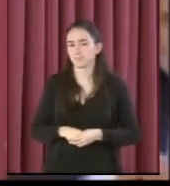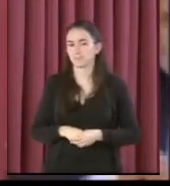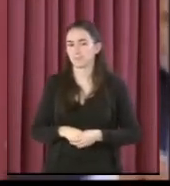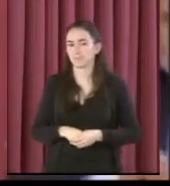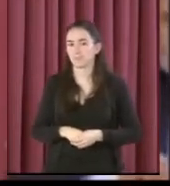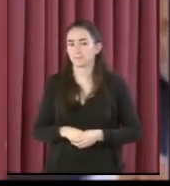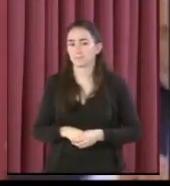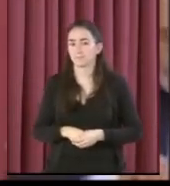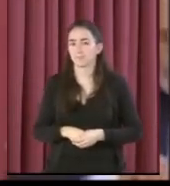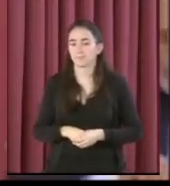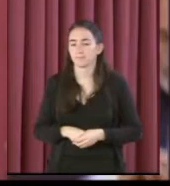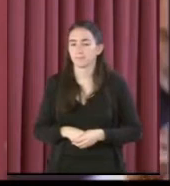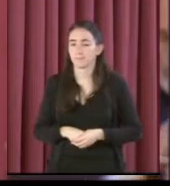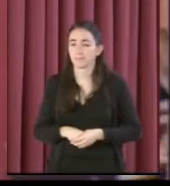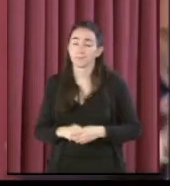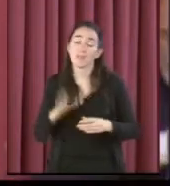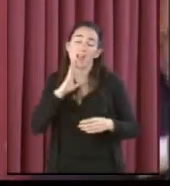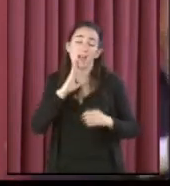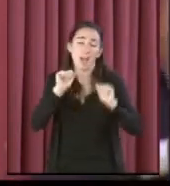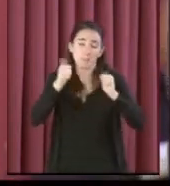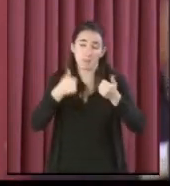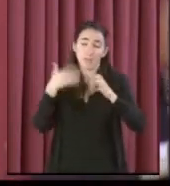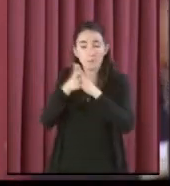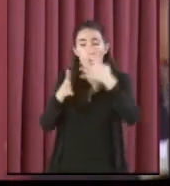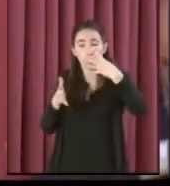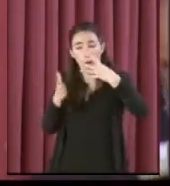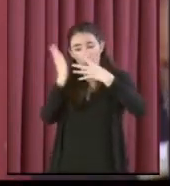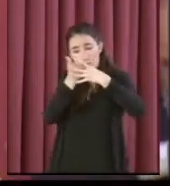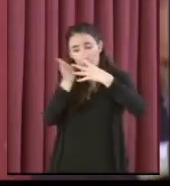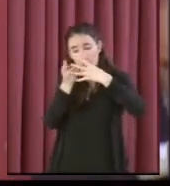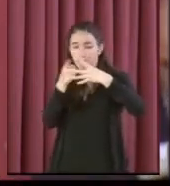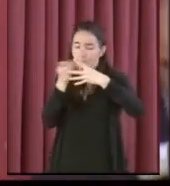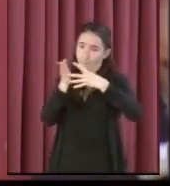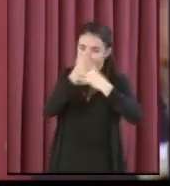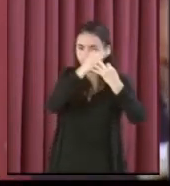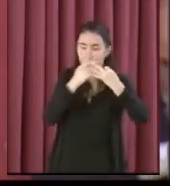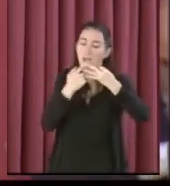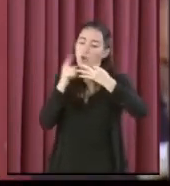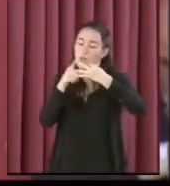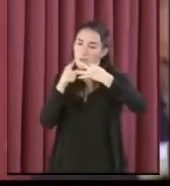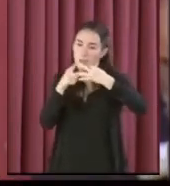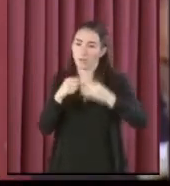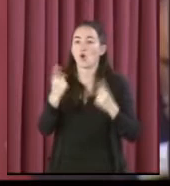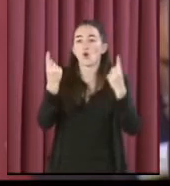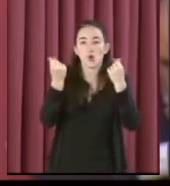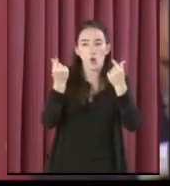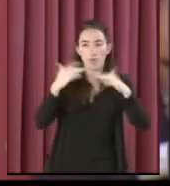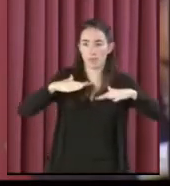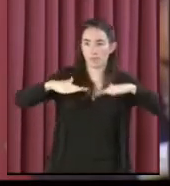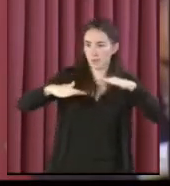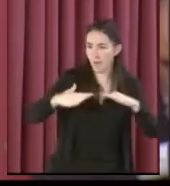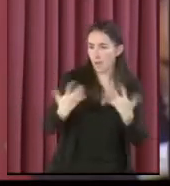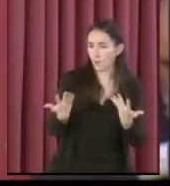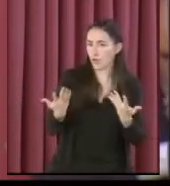El segundo de esos ejes de los que les hablaba al principio. Un Logroño dinámico, innovador e inspirador. Y